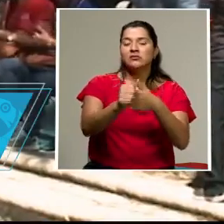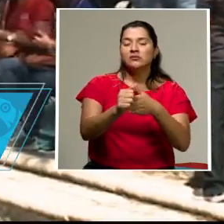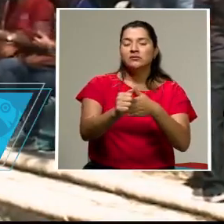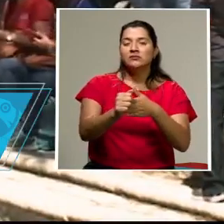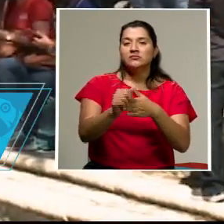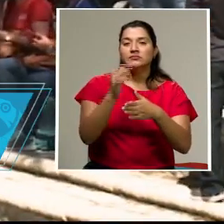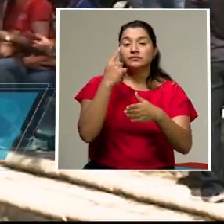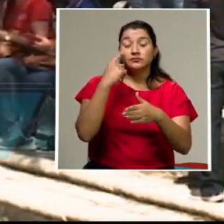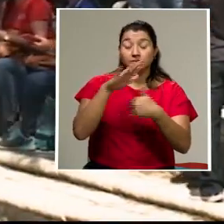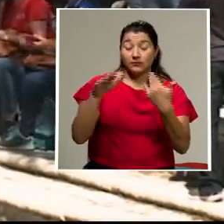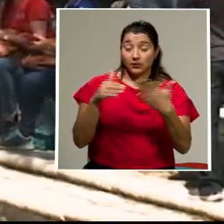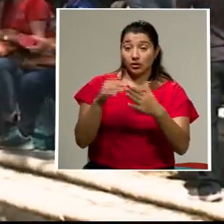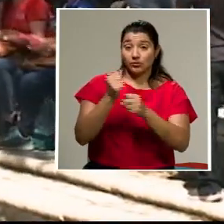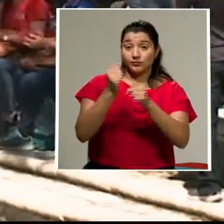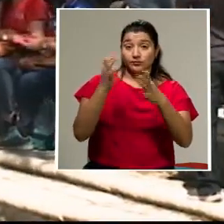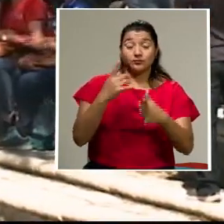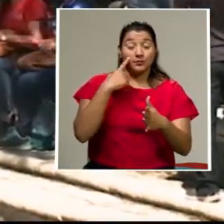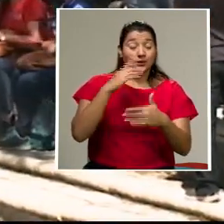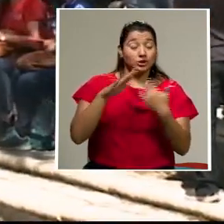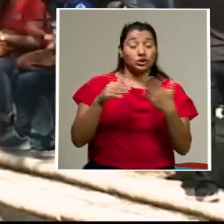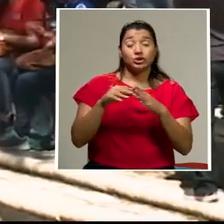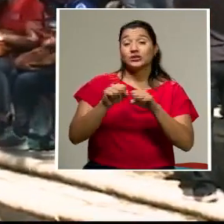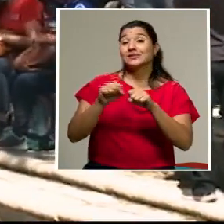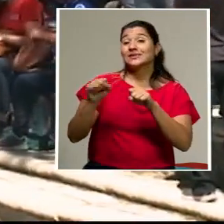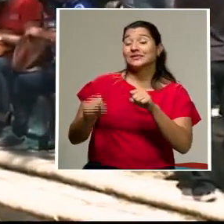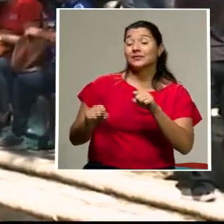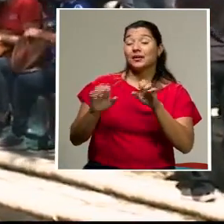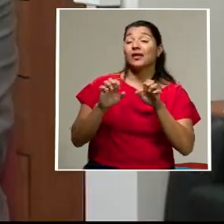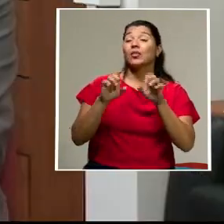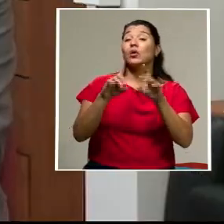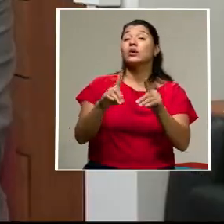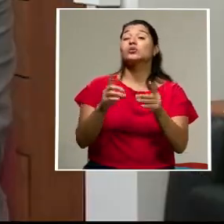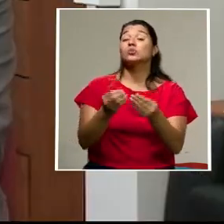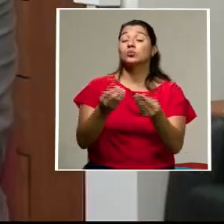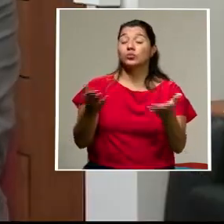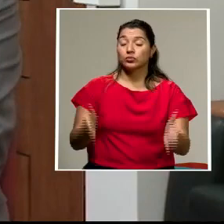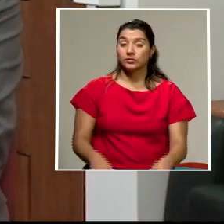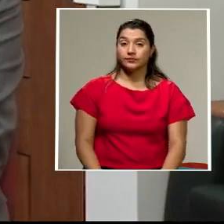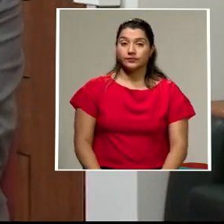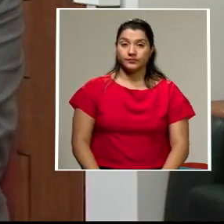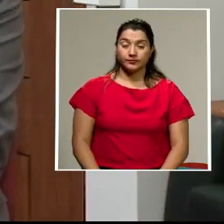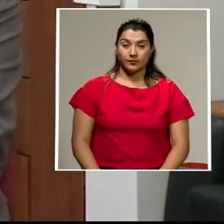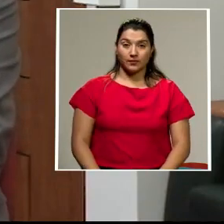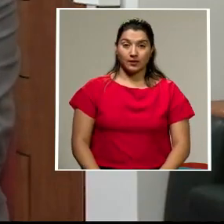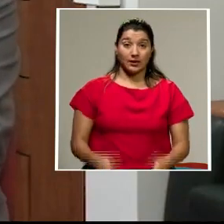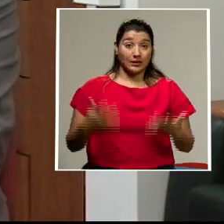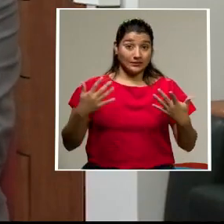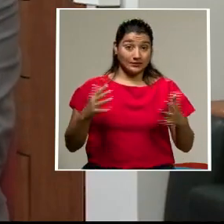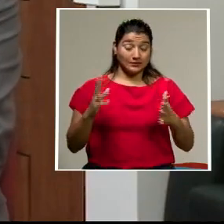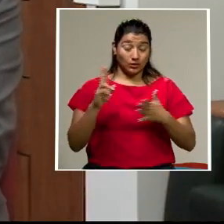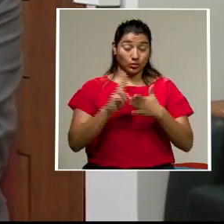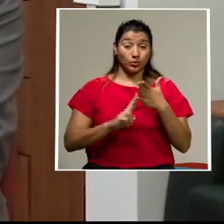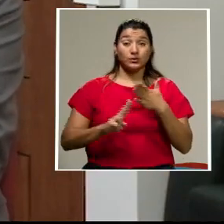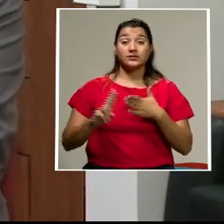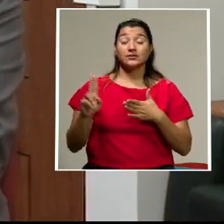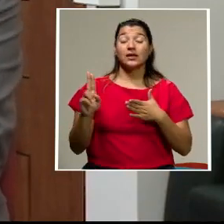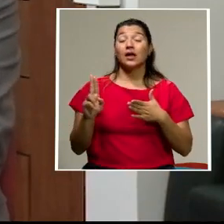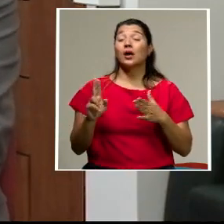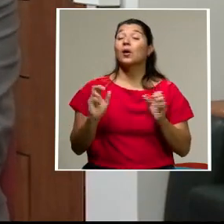para todo el sistema de educación público, para todo el sistema de empleo público, donde ya las universidades